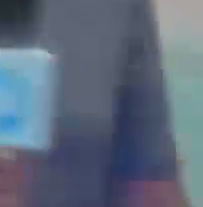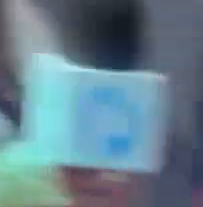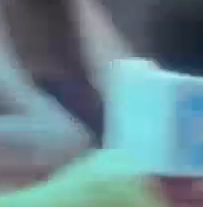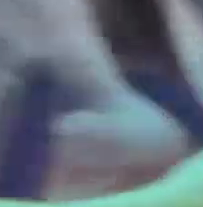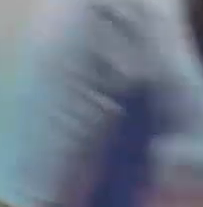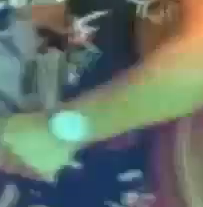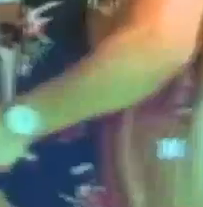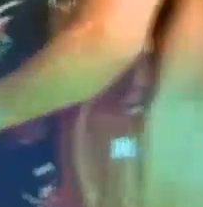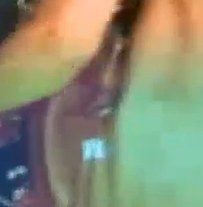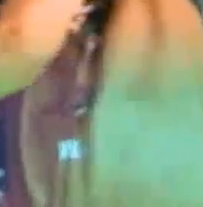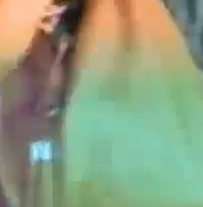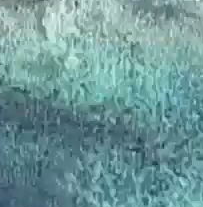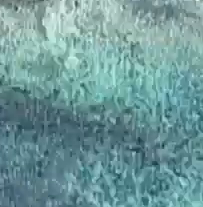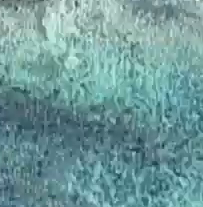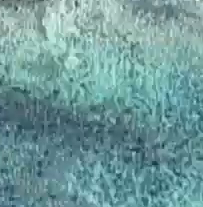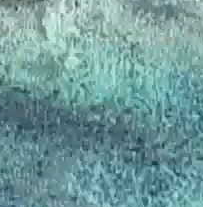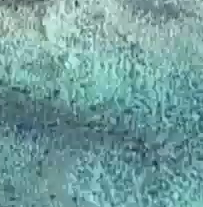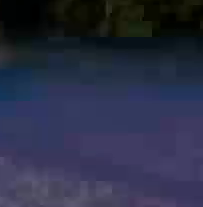Profundidad.